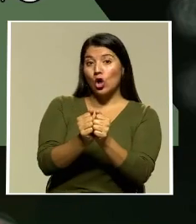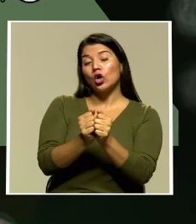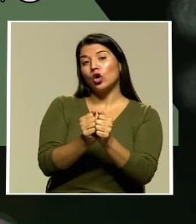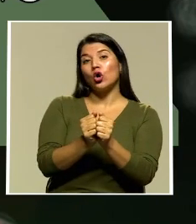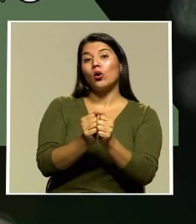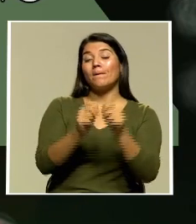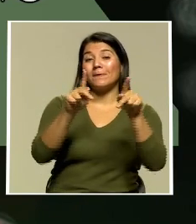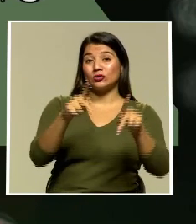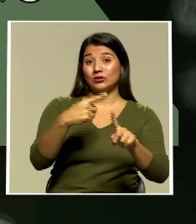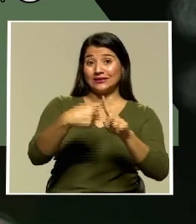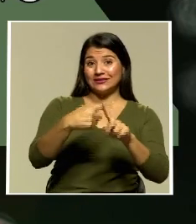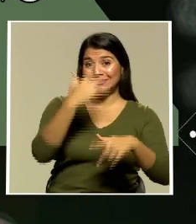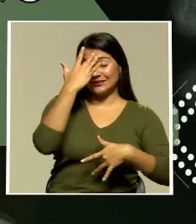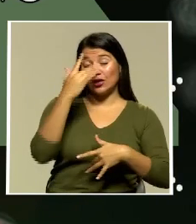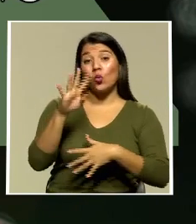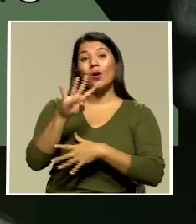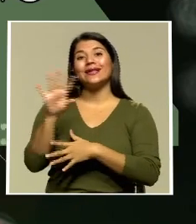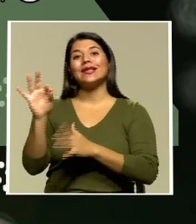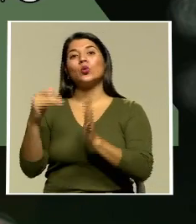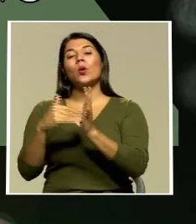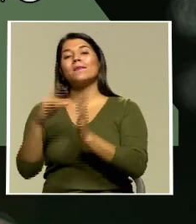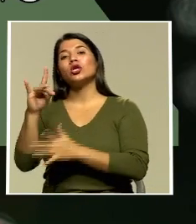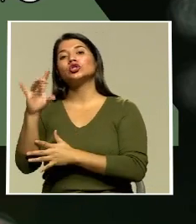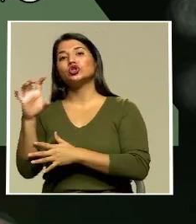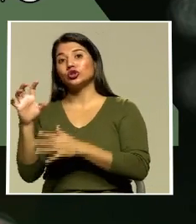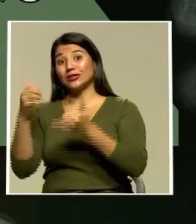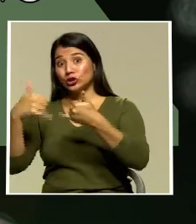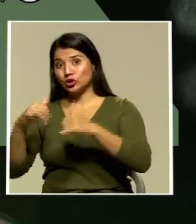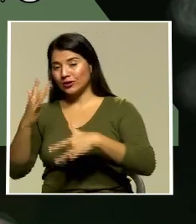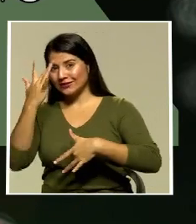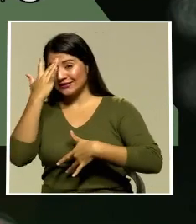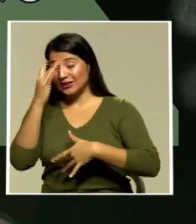49.596 personas con virus activo y hay